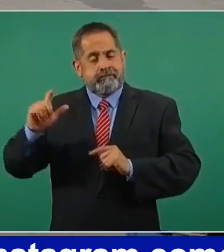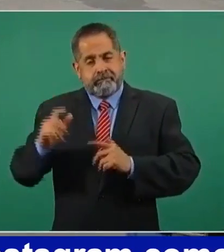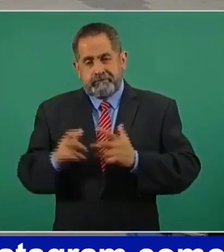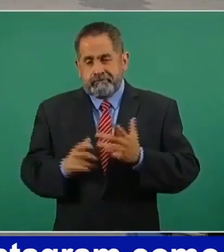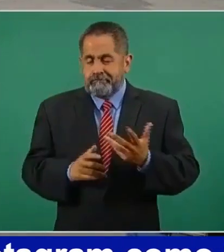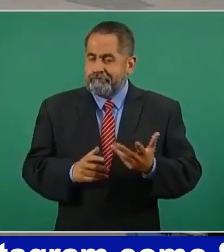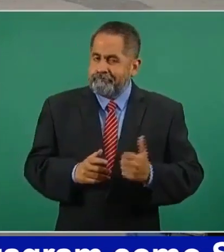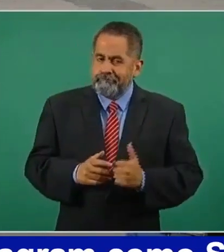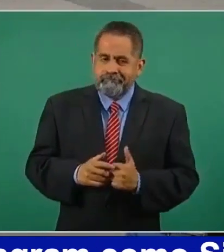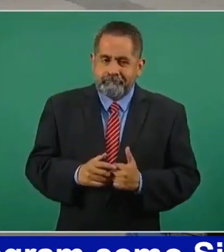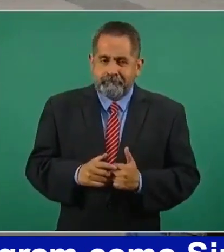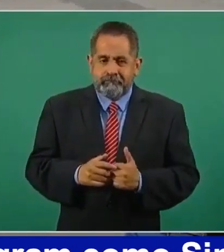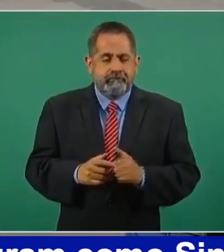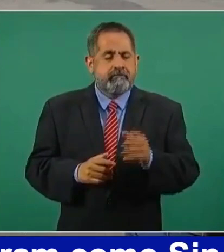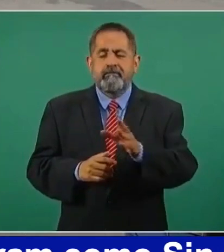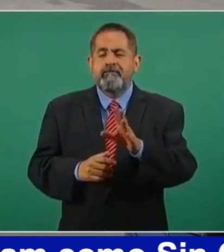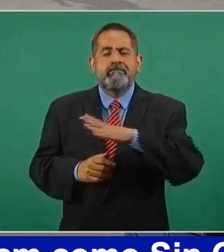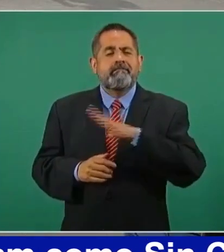una